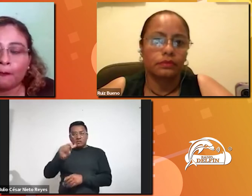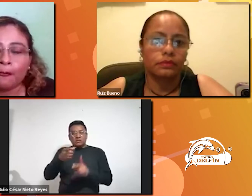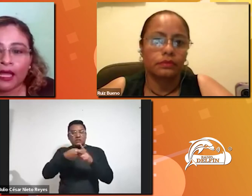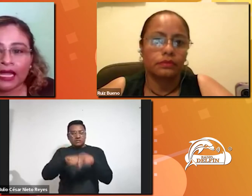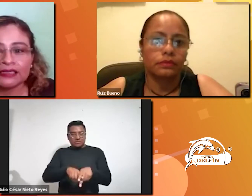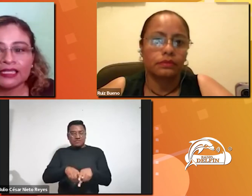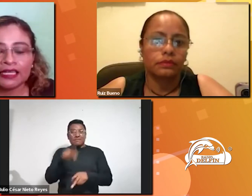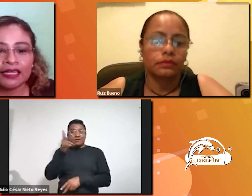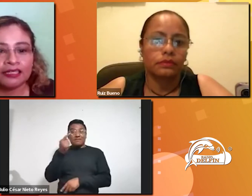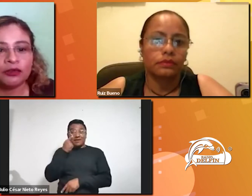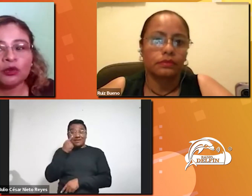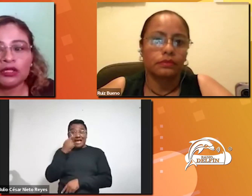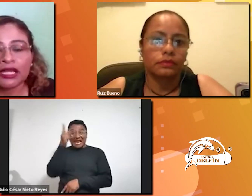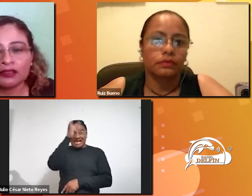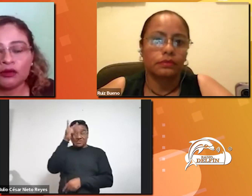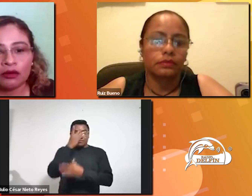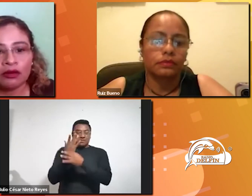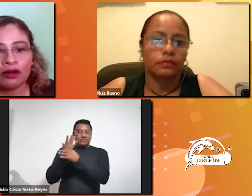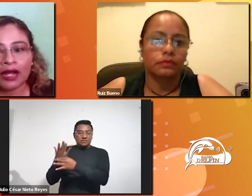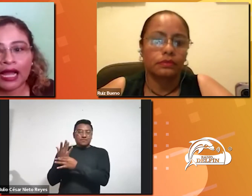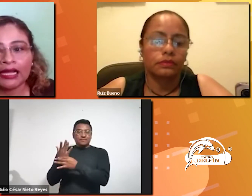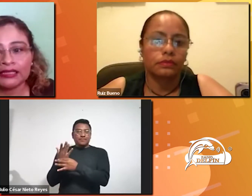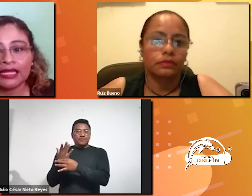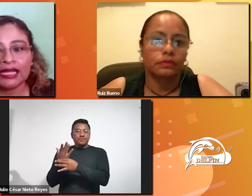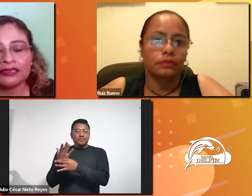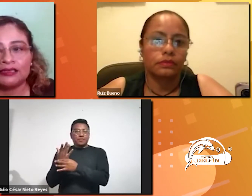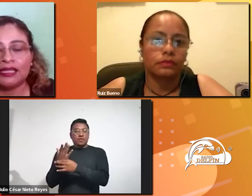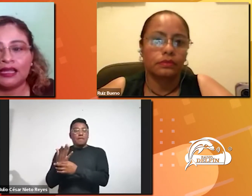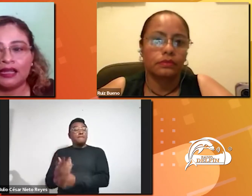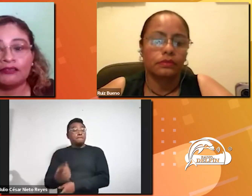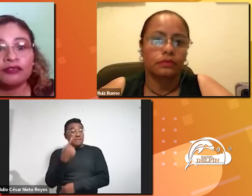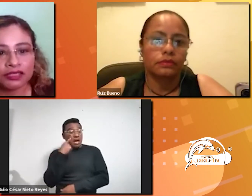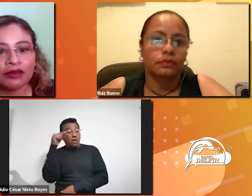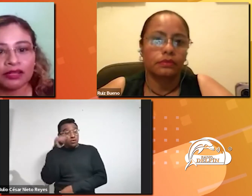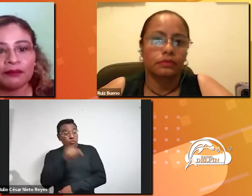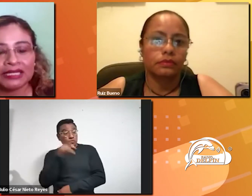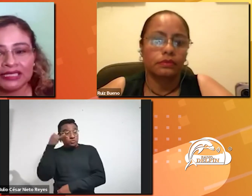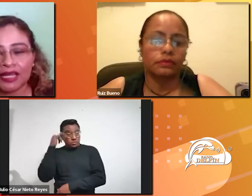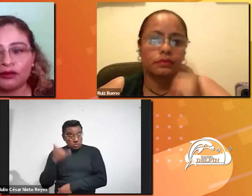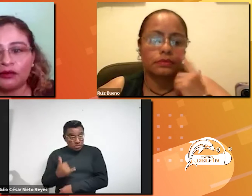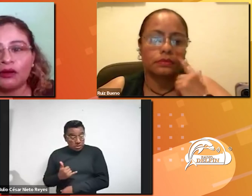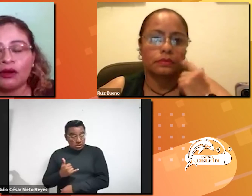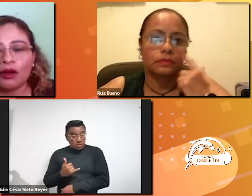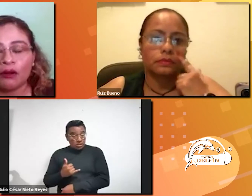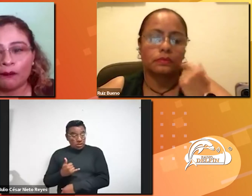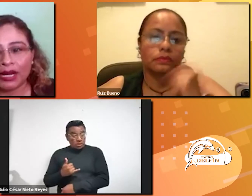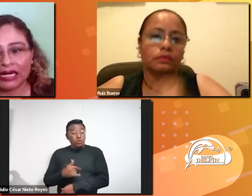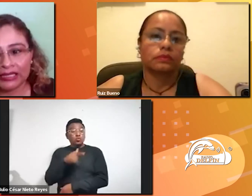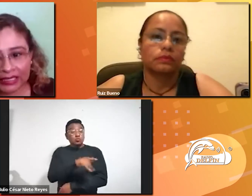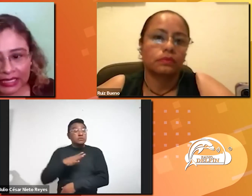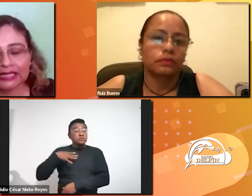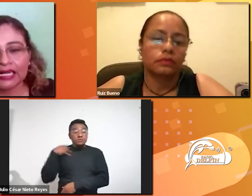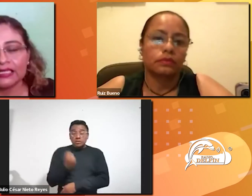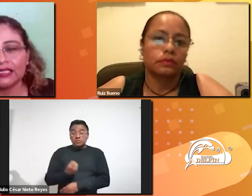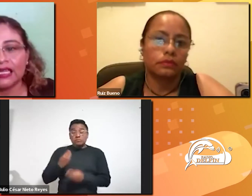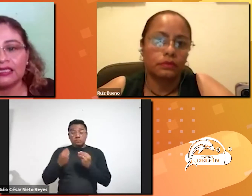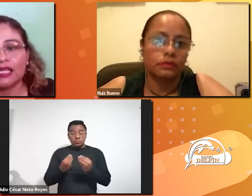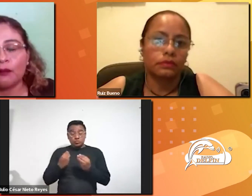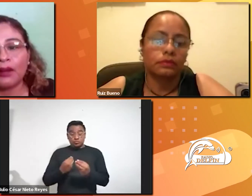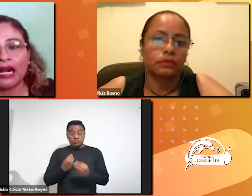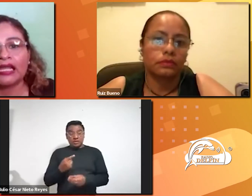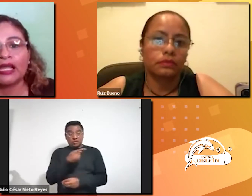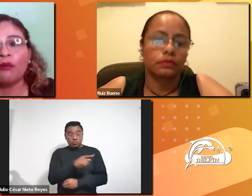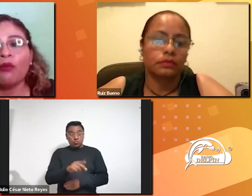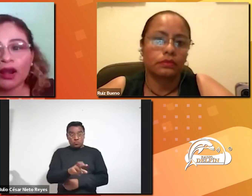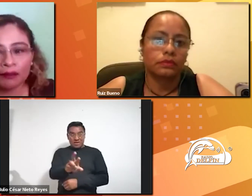psicólogo es que, Jenny, tú tanto te has esforzado demasiado para tener esa